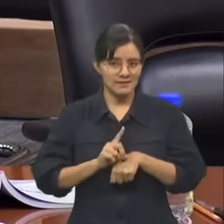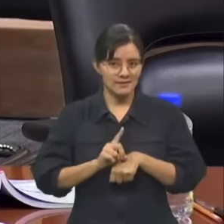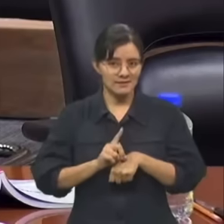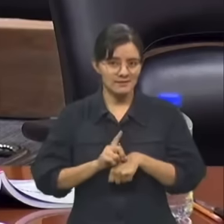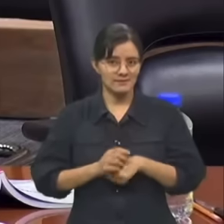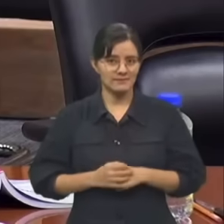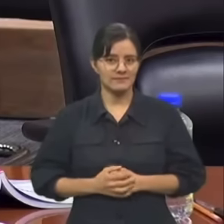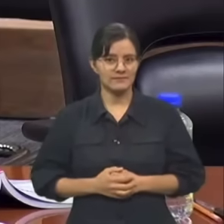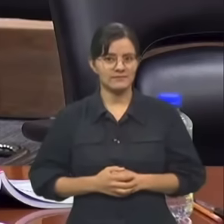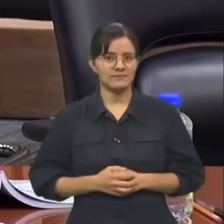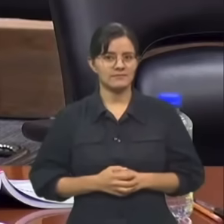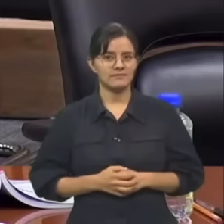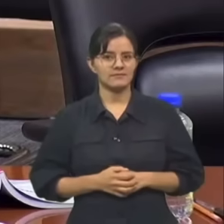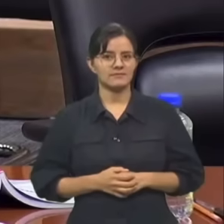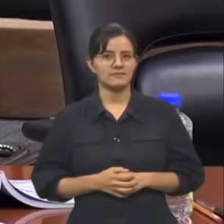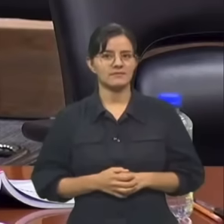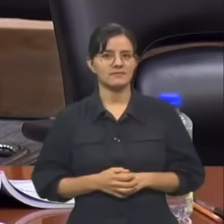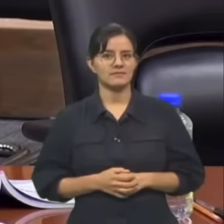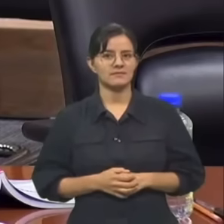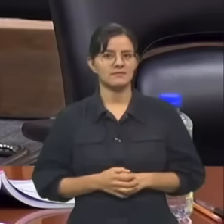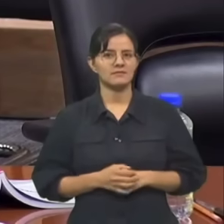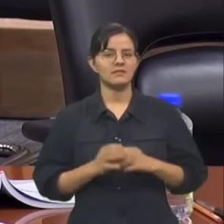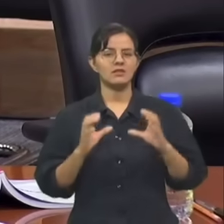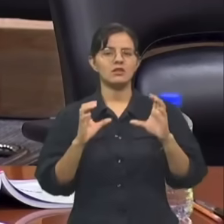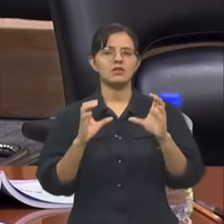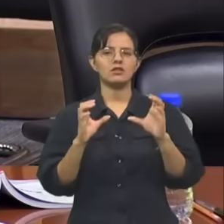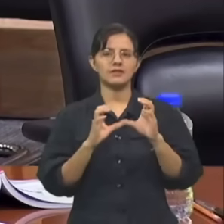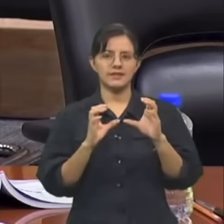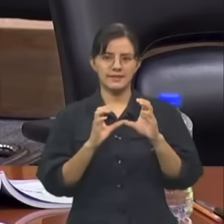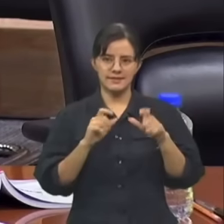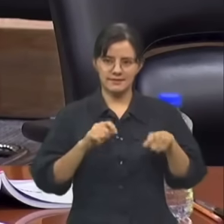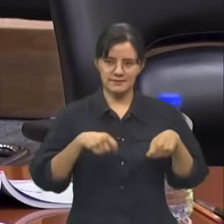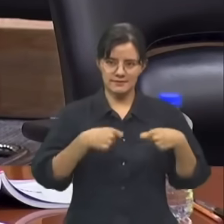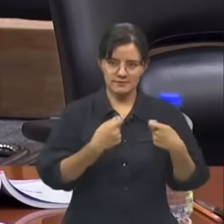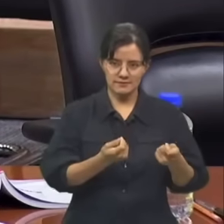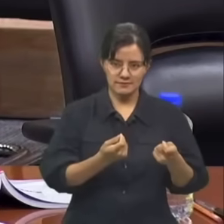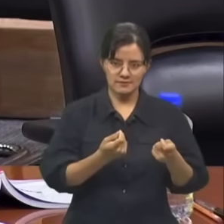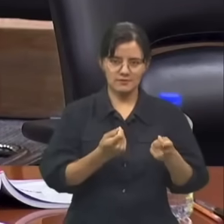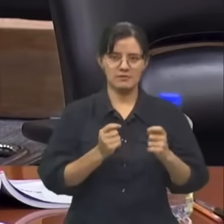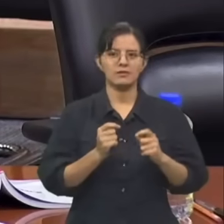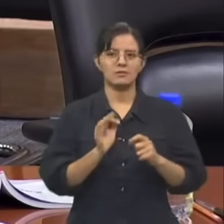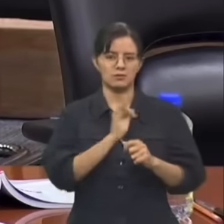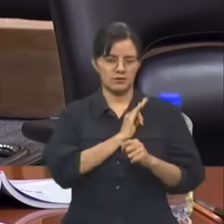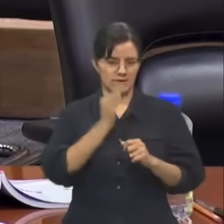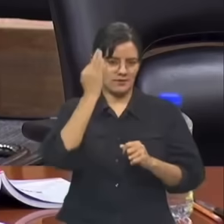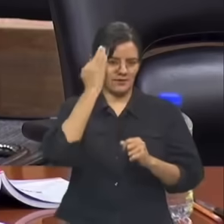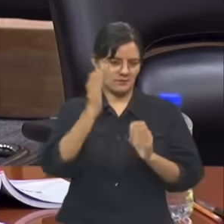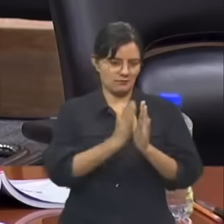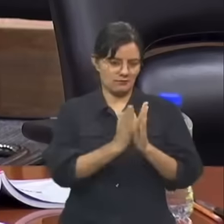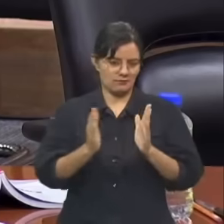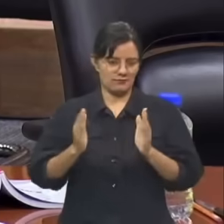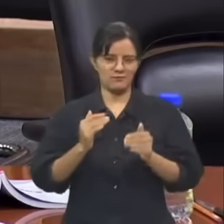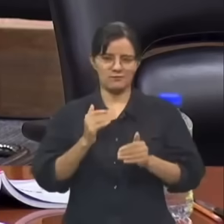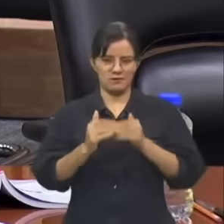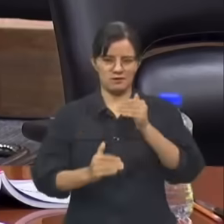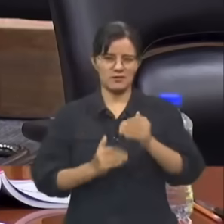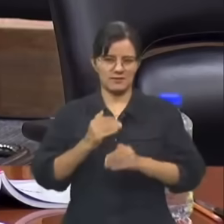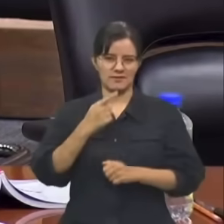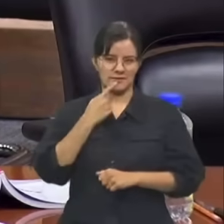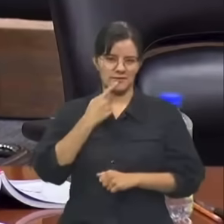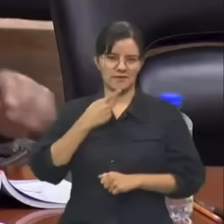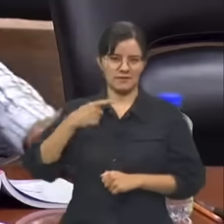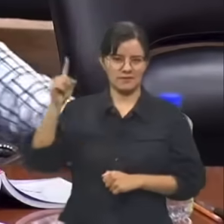días se otorgarán las constancias y entrará el proceso de litigio y vamos